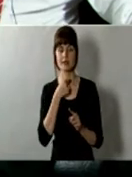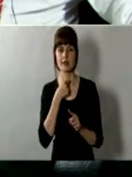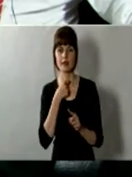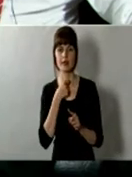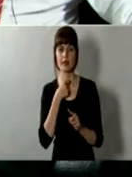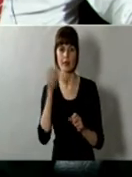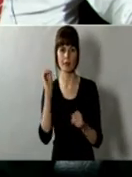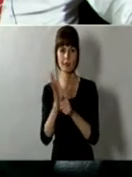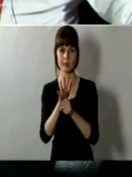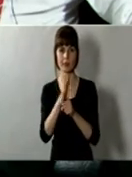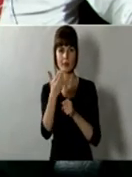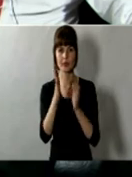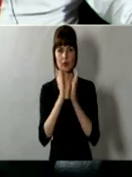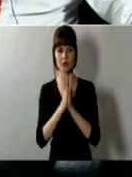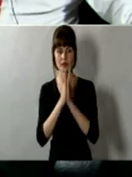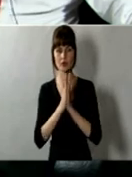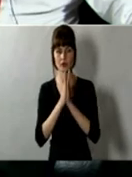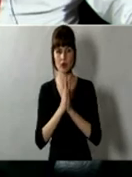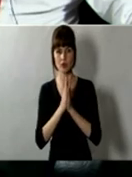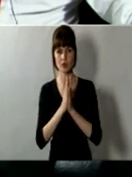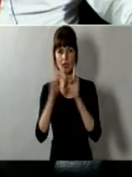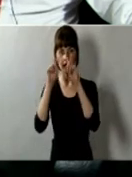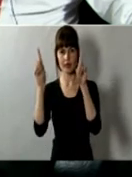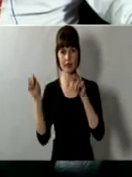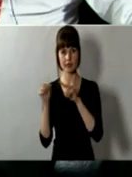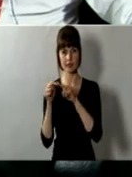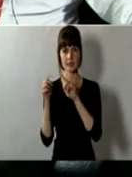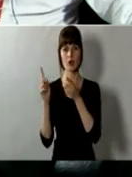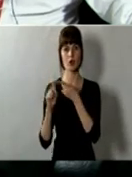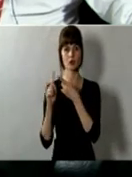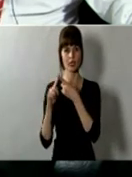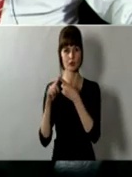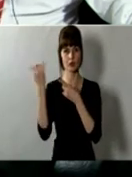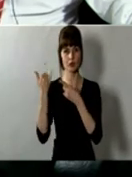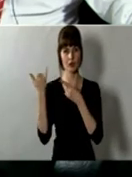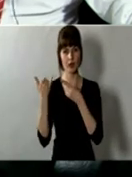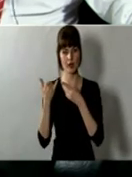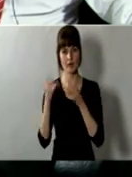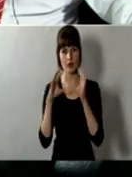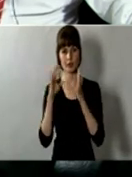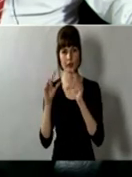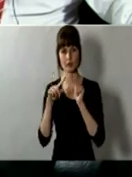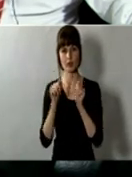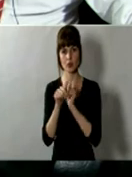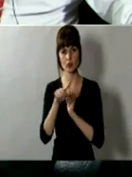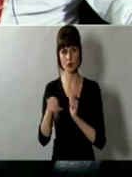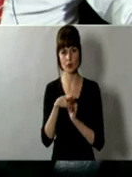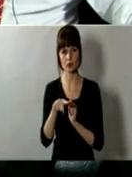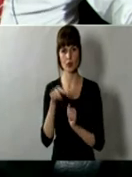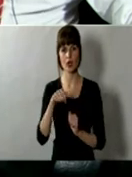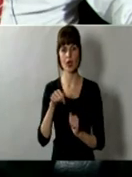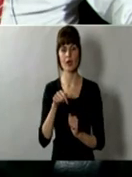Alguna solicitud Ahí aparecen en pantalla Los contactos Para que puedas Comunicarte con nosotros Y ahora nos vamos